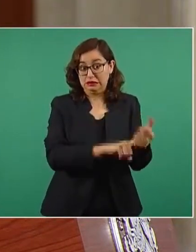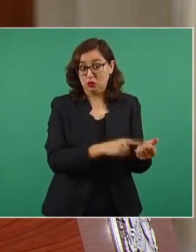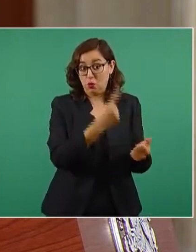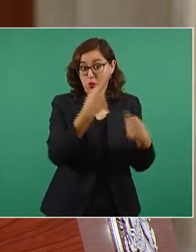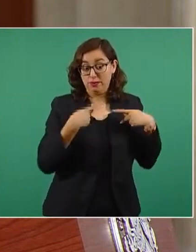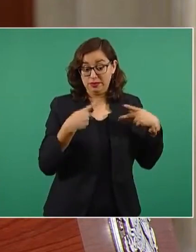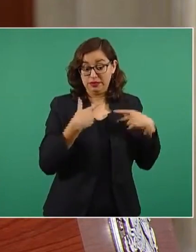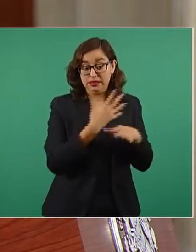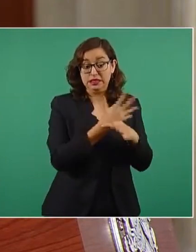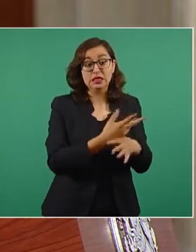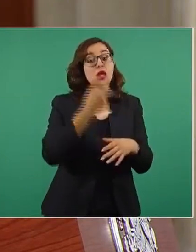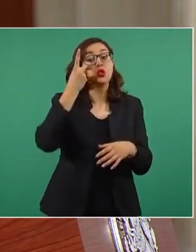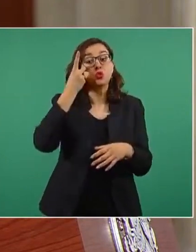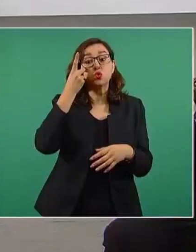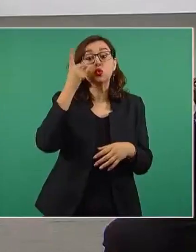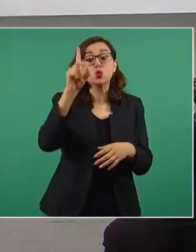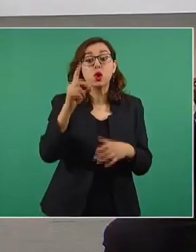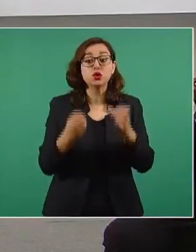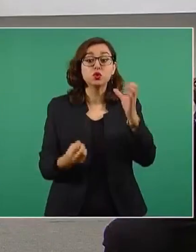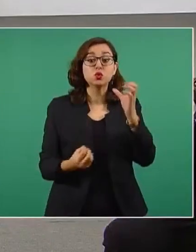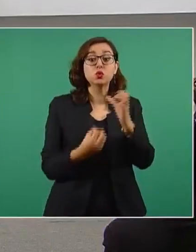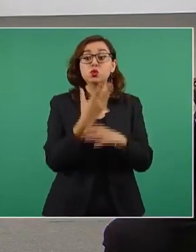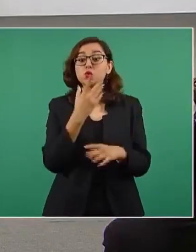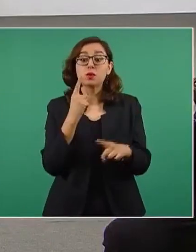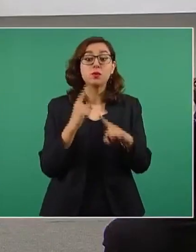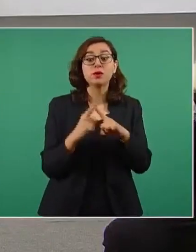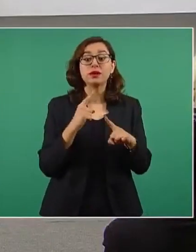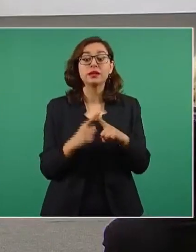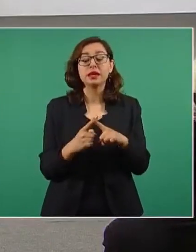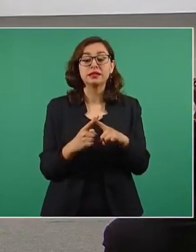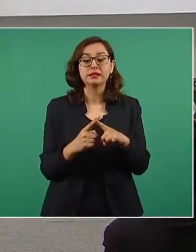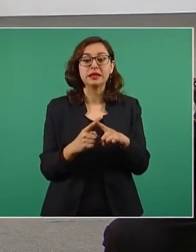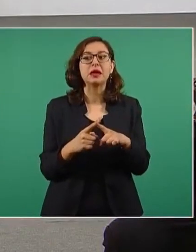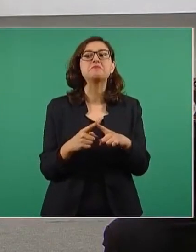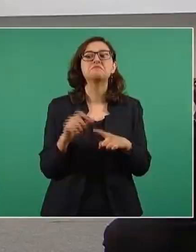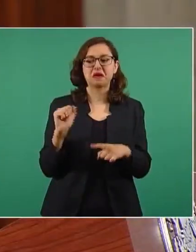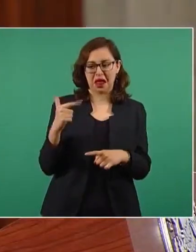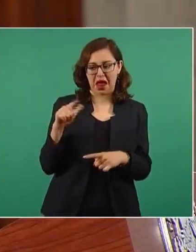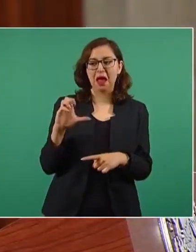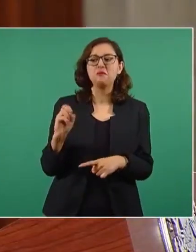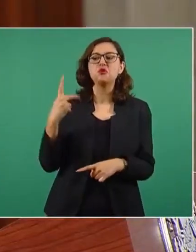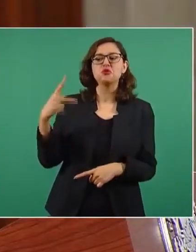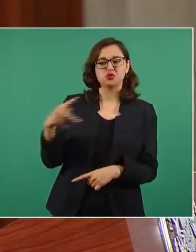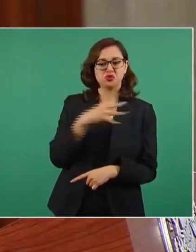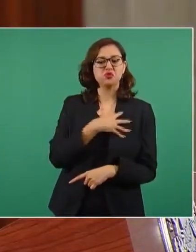el nuevo dueño de Cruz Azul será uno de los hijos de López